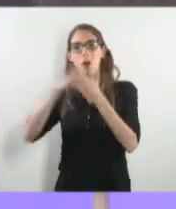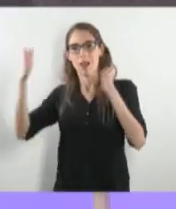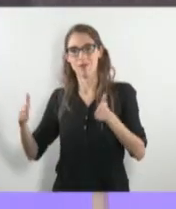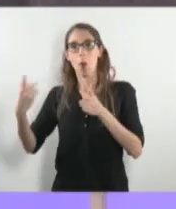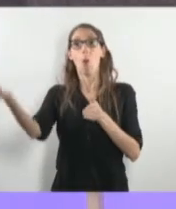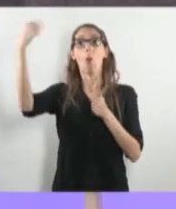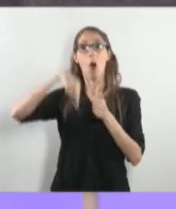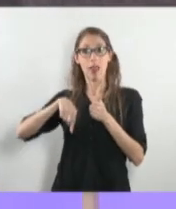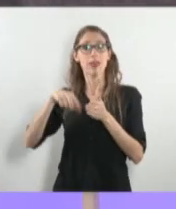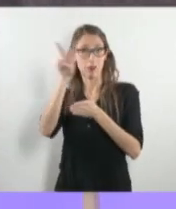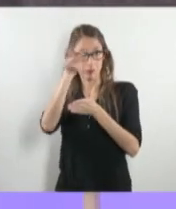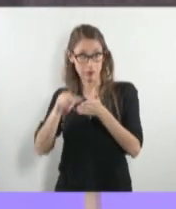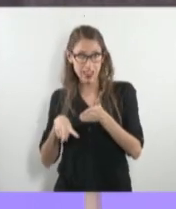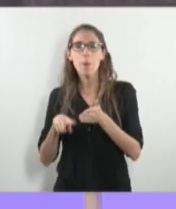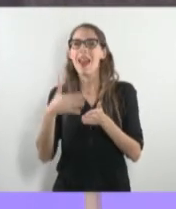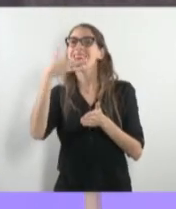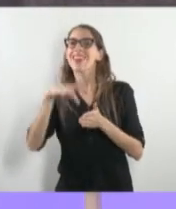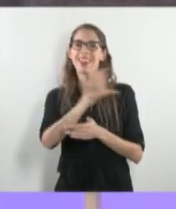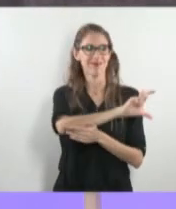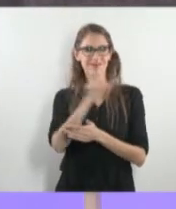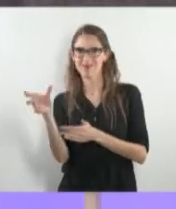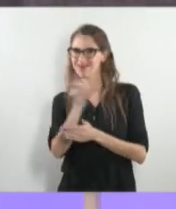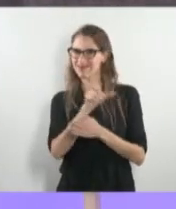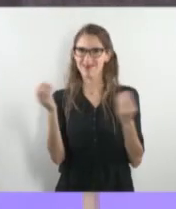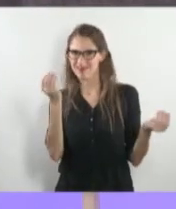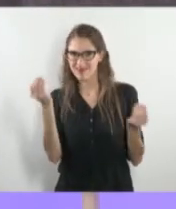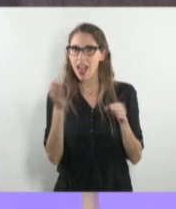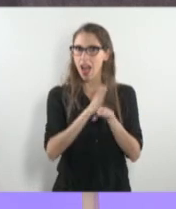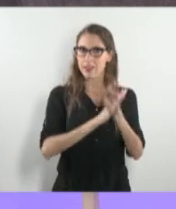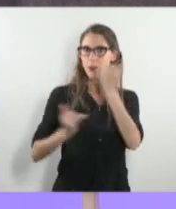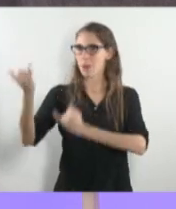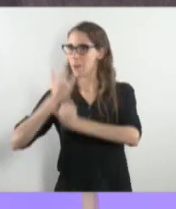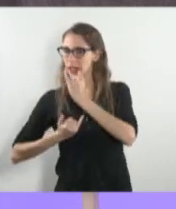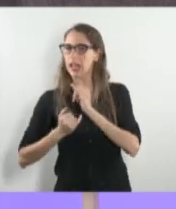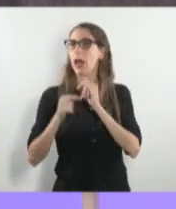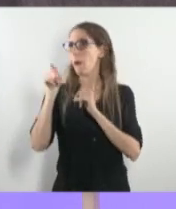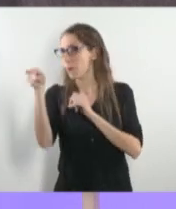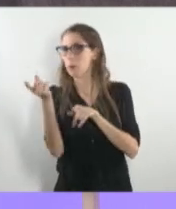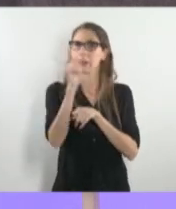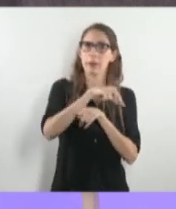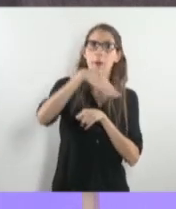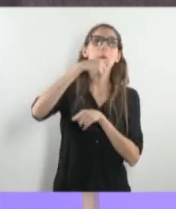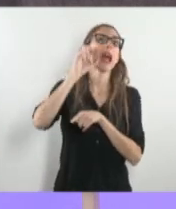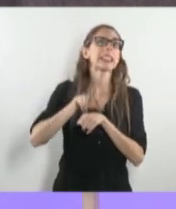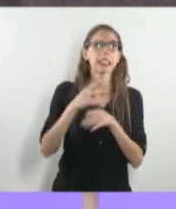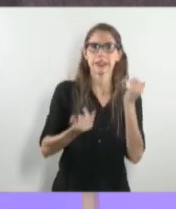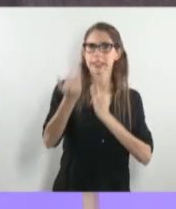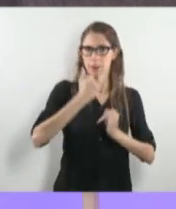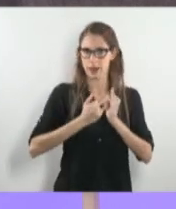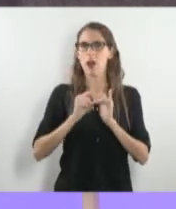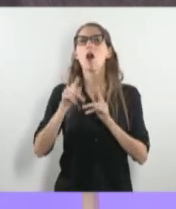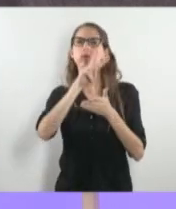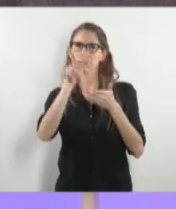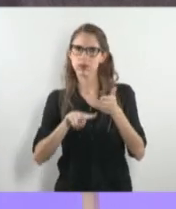a ver, para marcar esta diferencia que nos explicaban tanto Mariel como Martín Cohn, te leo un par.